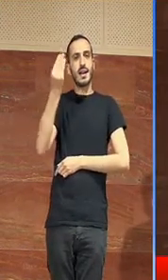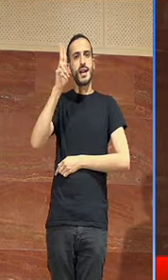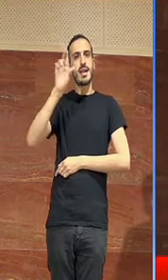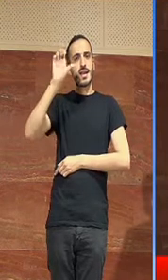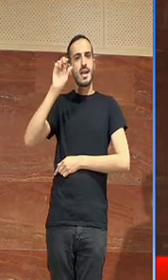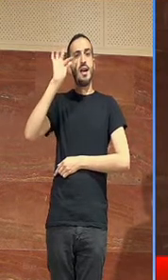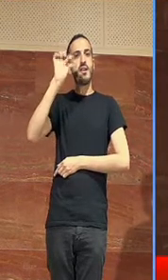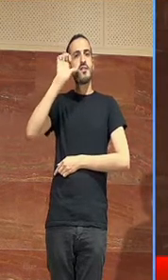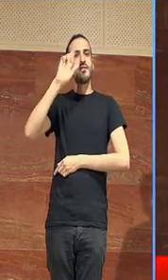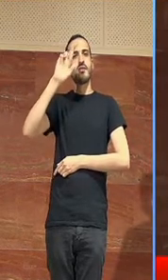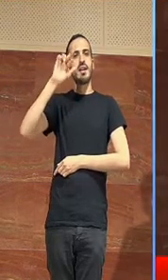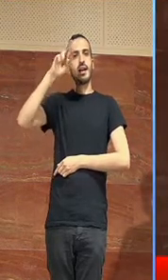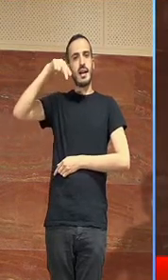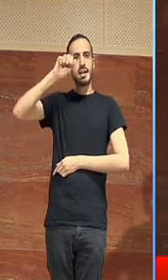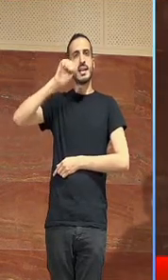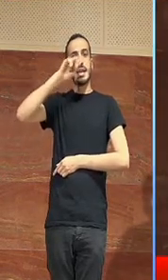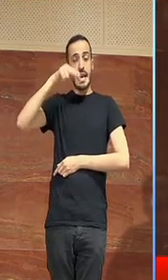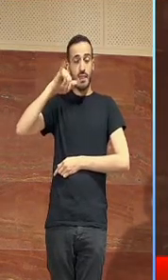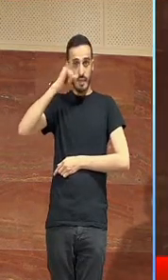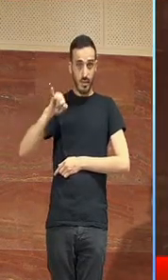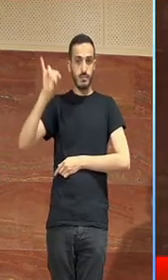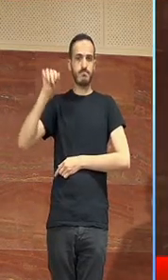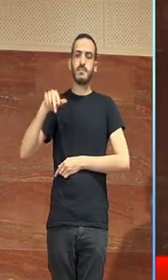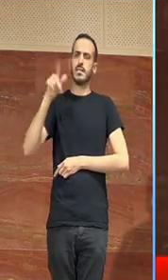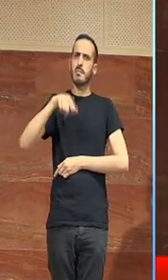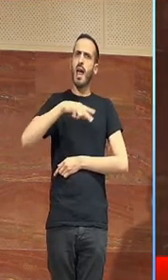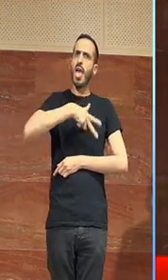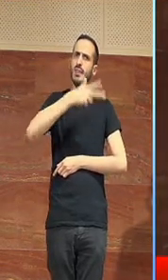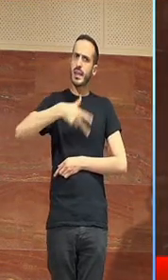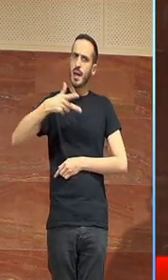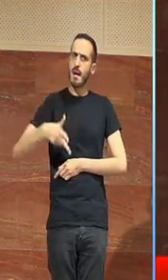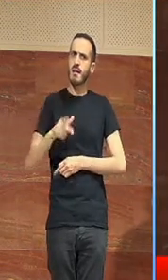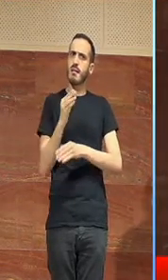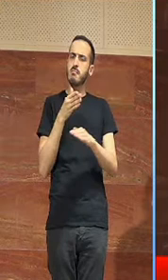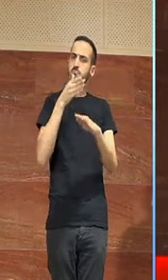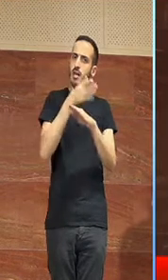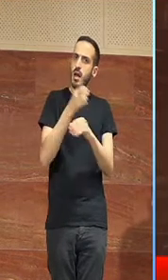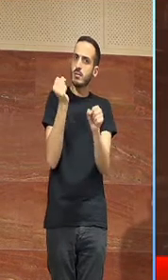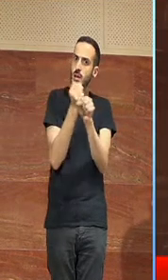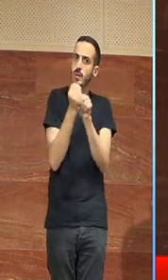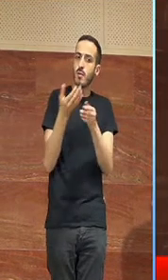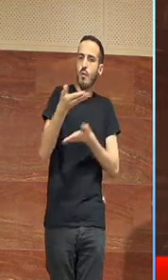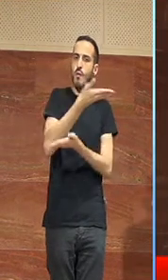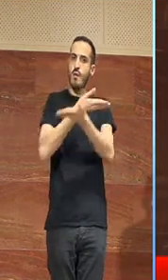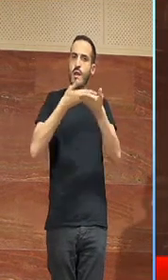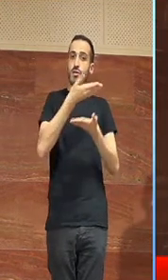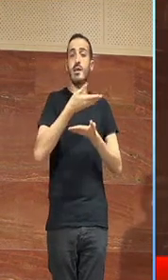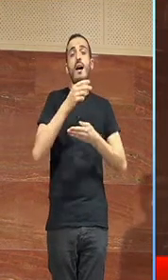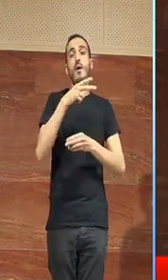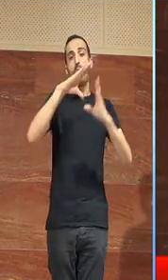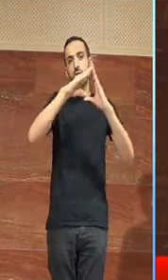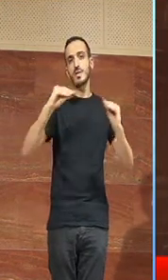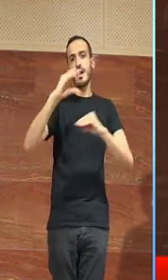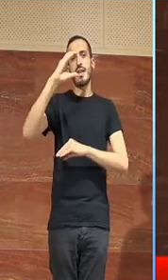Estuvo en Dinamarca en la Escuela de Arquitectura de la Real Academia de Arte de la Universidad de Copenhague y colaboró en esos tiempos